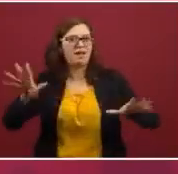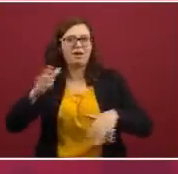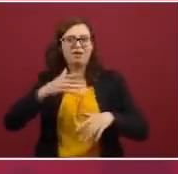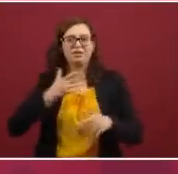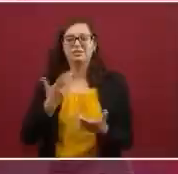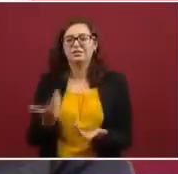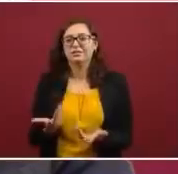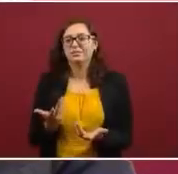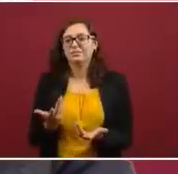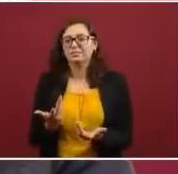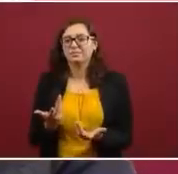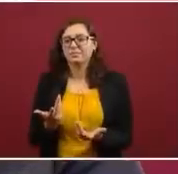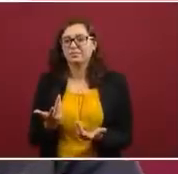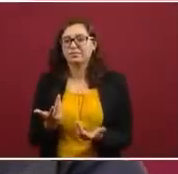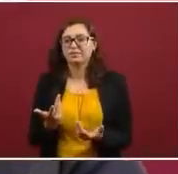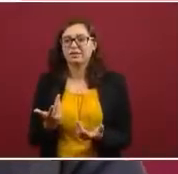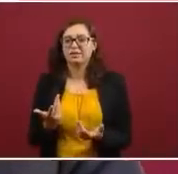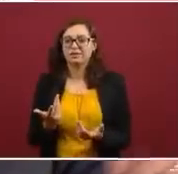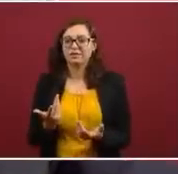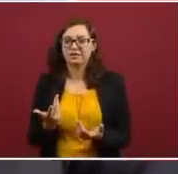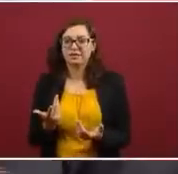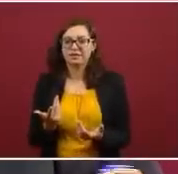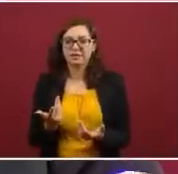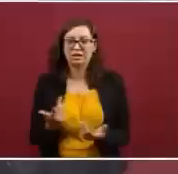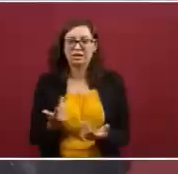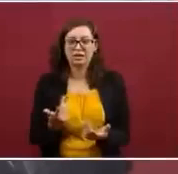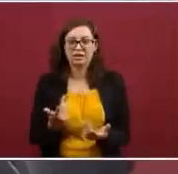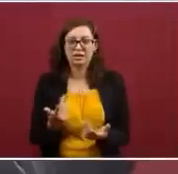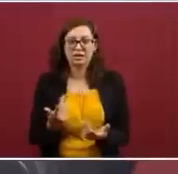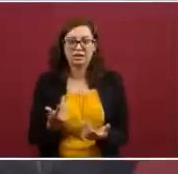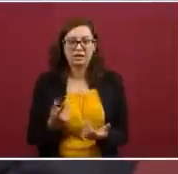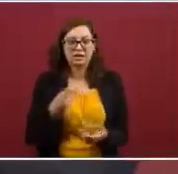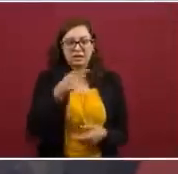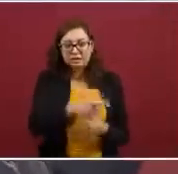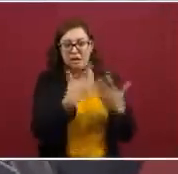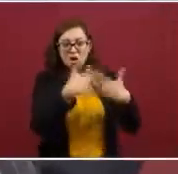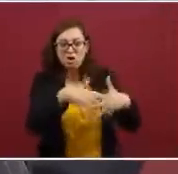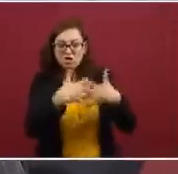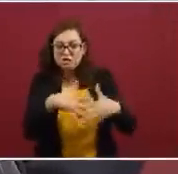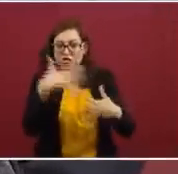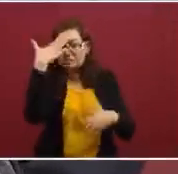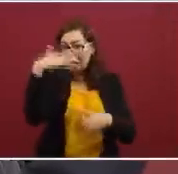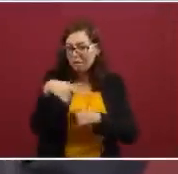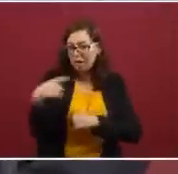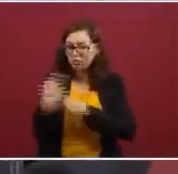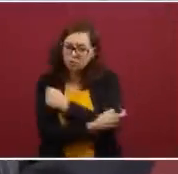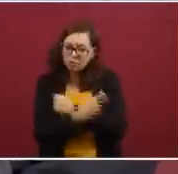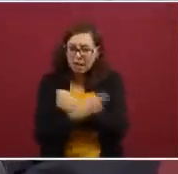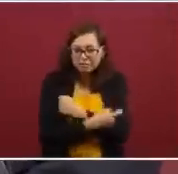que la tercera vez el software detectaba y ya lo ajustaba.